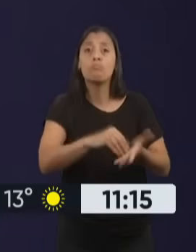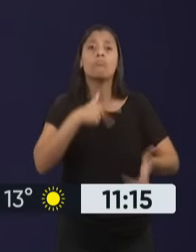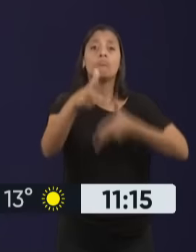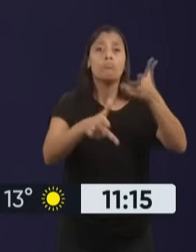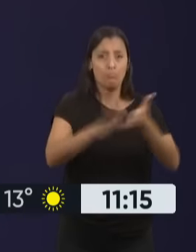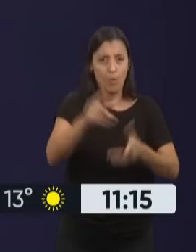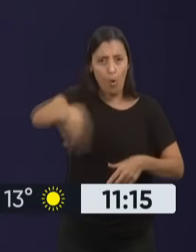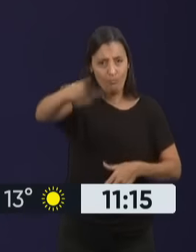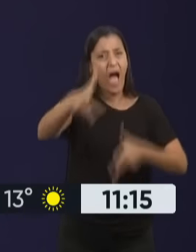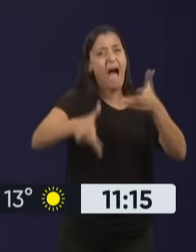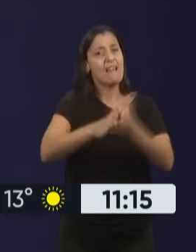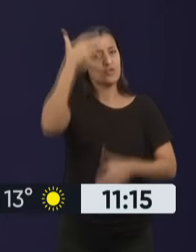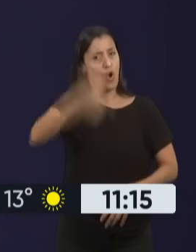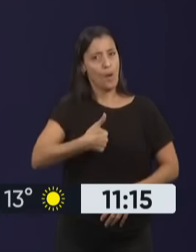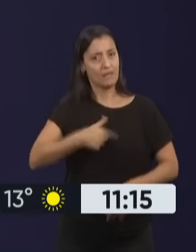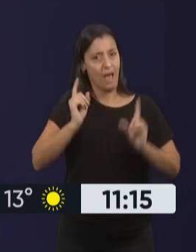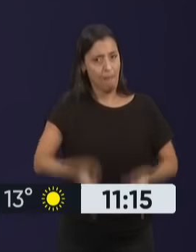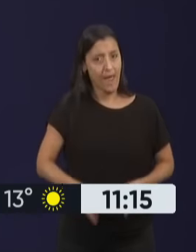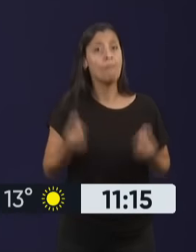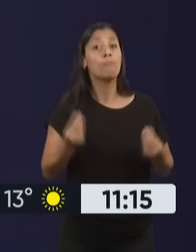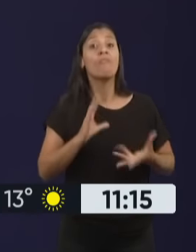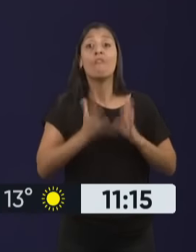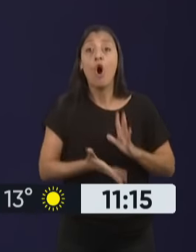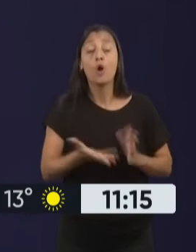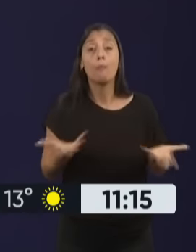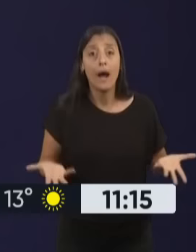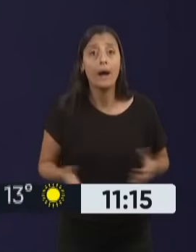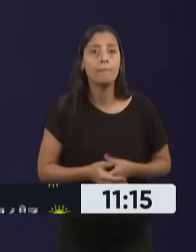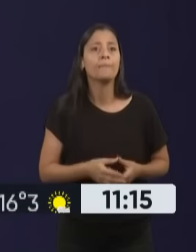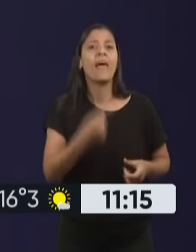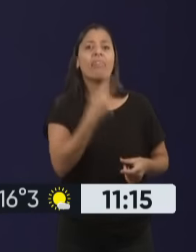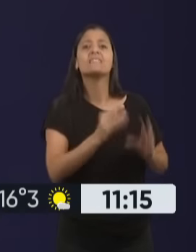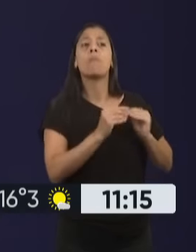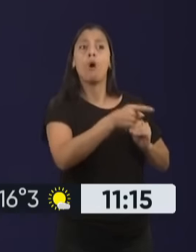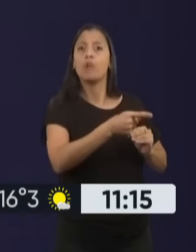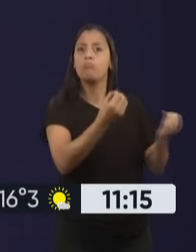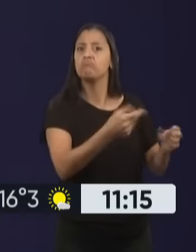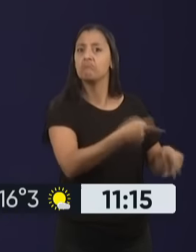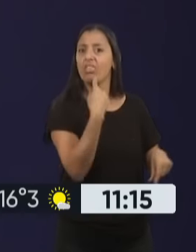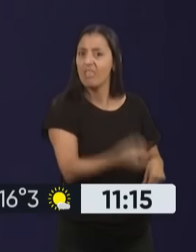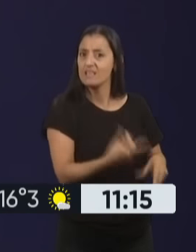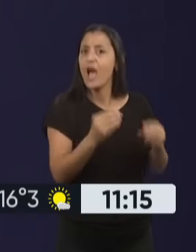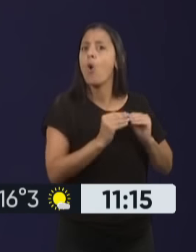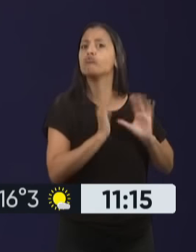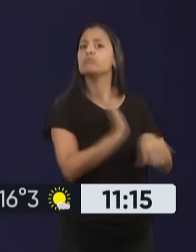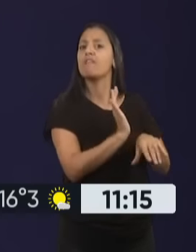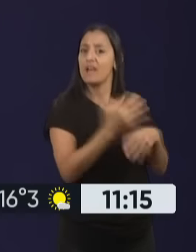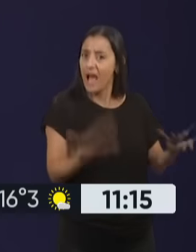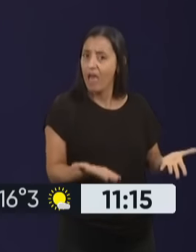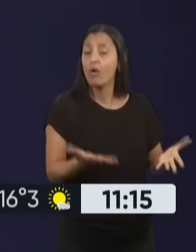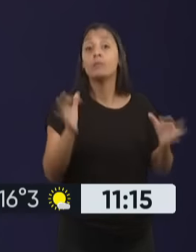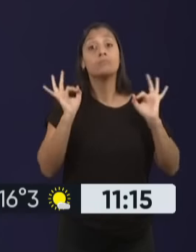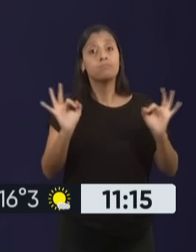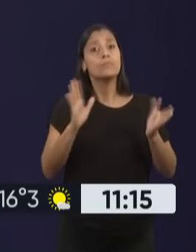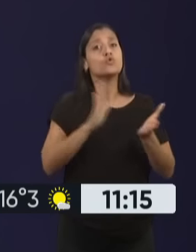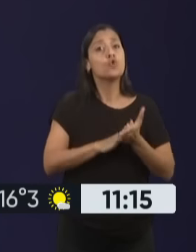hablado de mí Mucho más desagradable después la forma en el que lo justificaron dicho esto con respecto